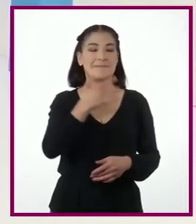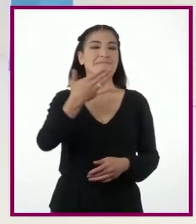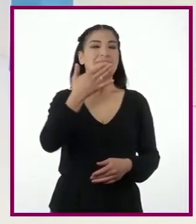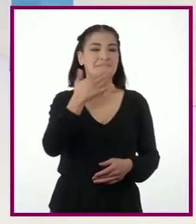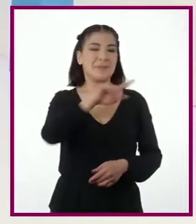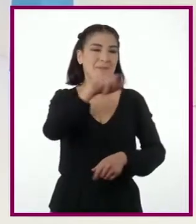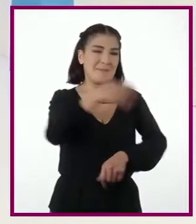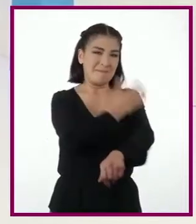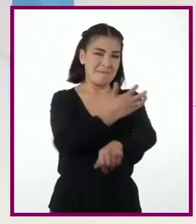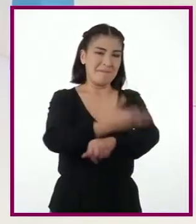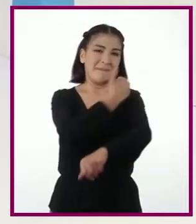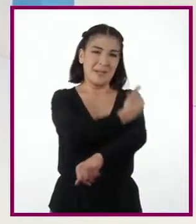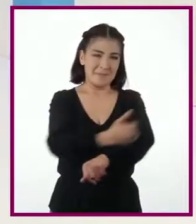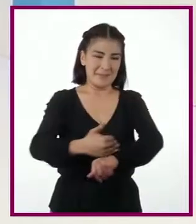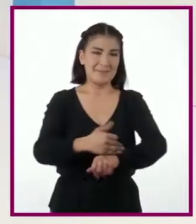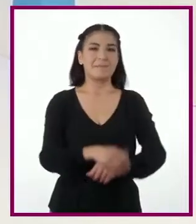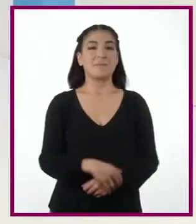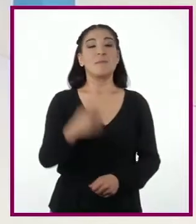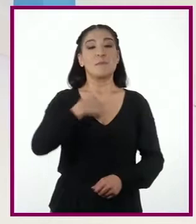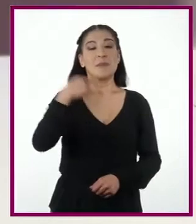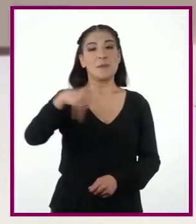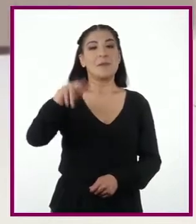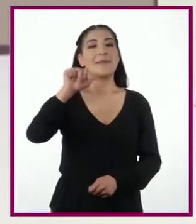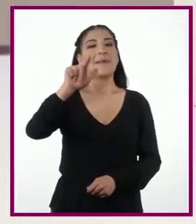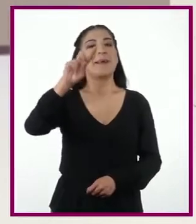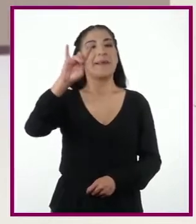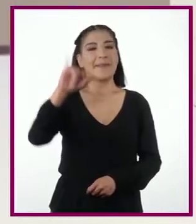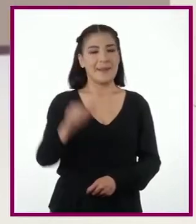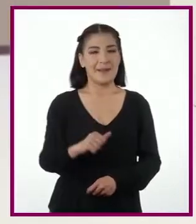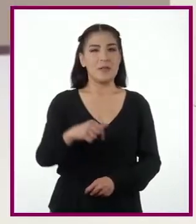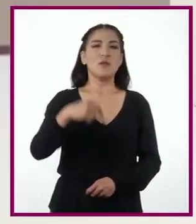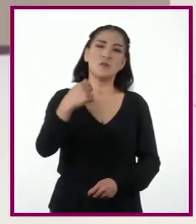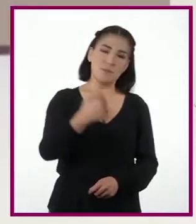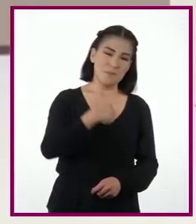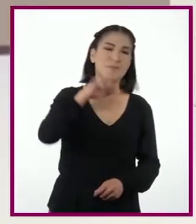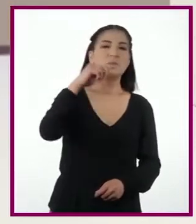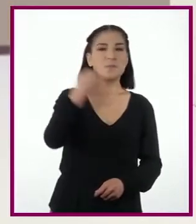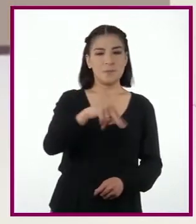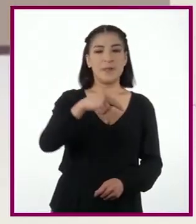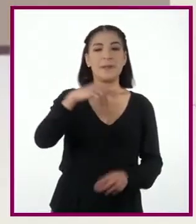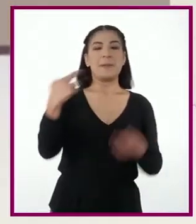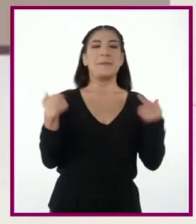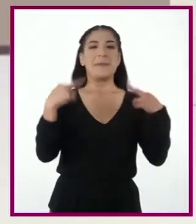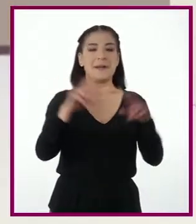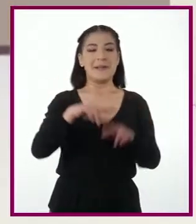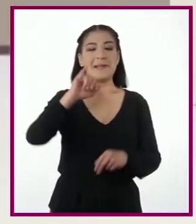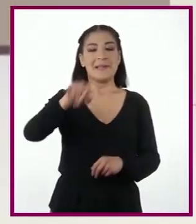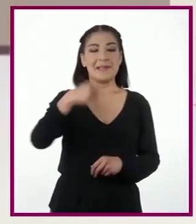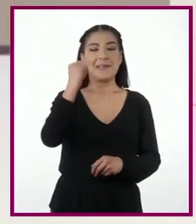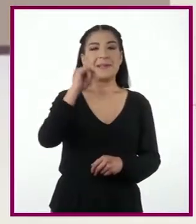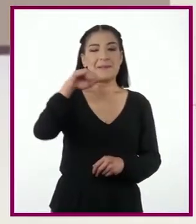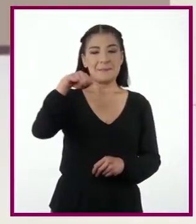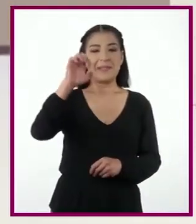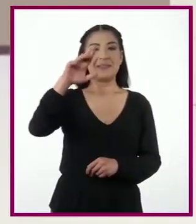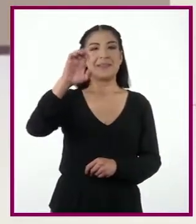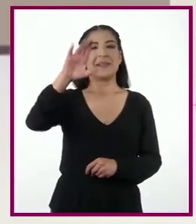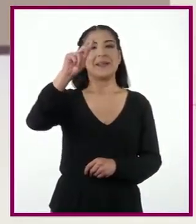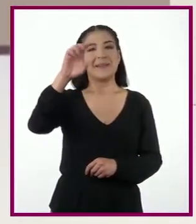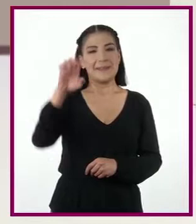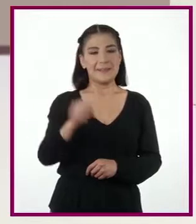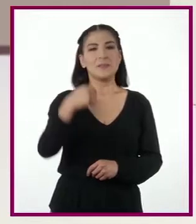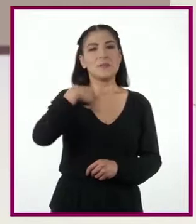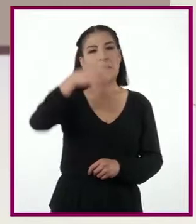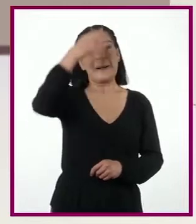sus familias. Yo soy Nadia Jiménez. Yo soy la maestra Mercedes y de nueva cuenta los estaré guiando en su